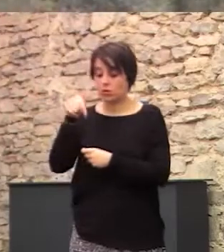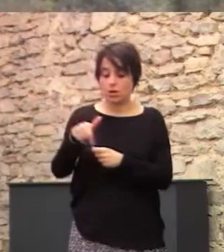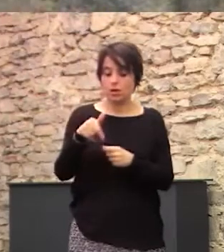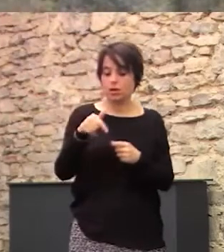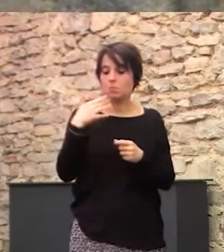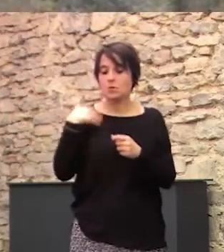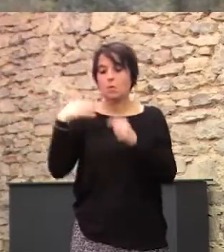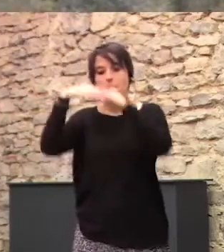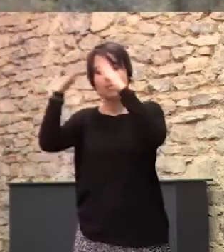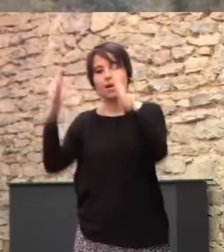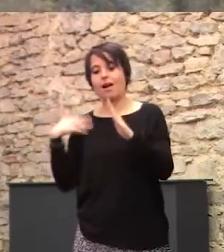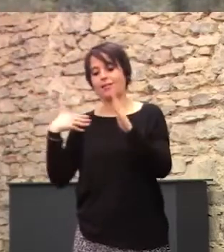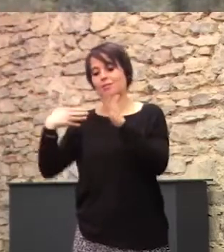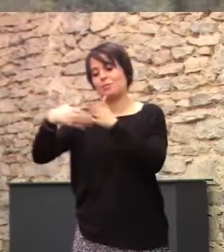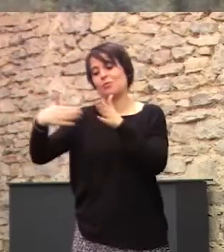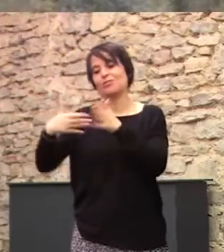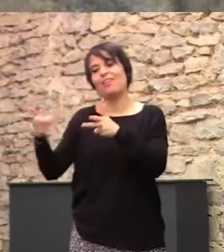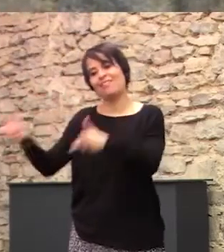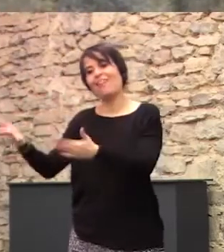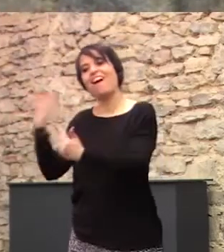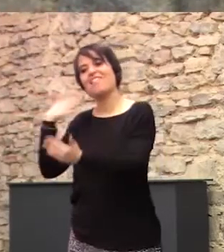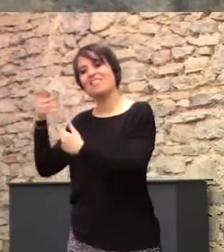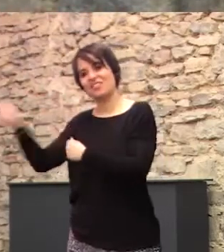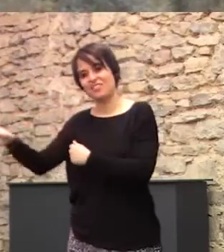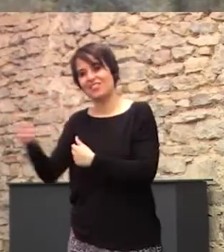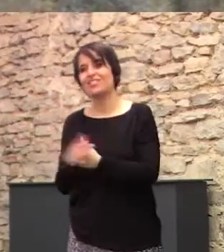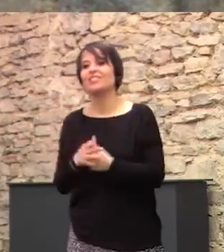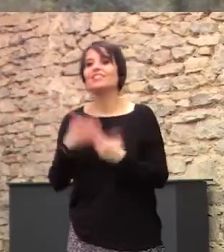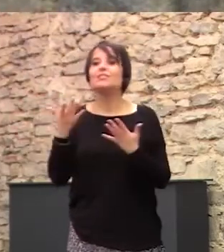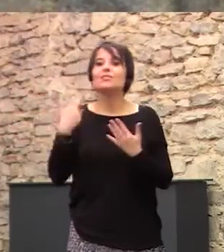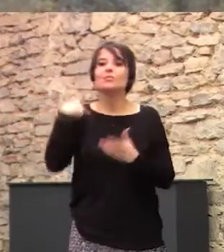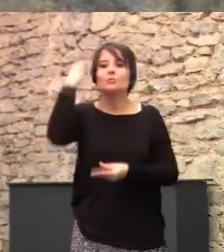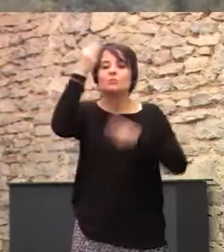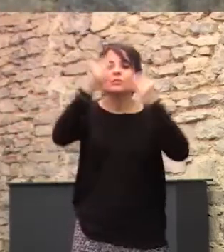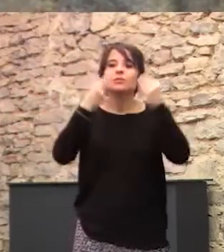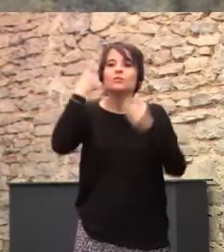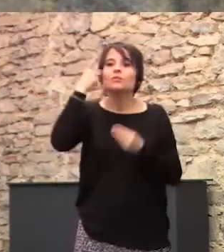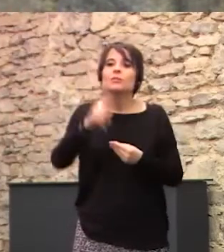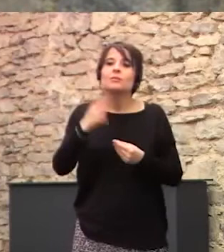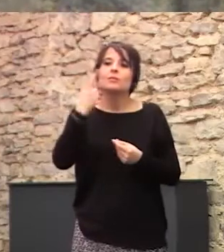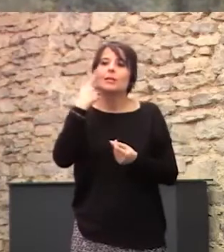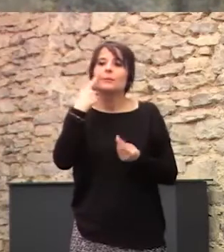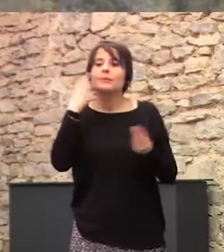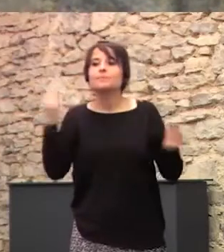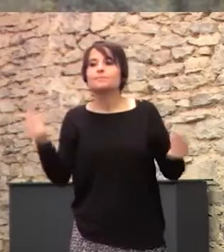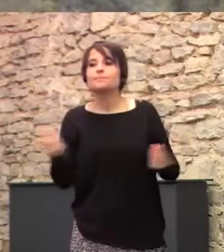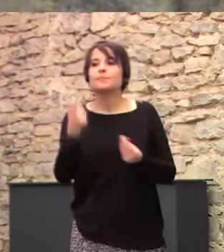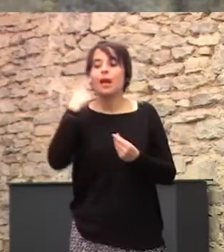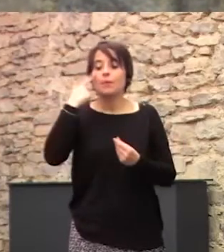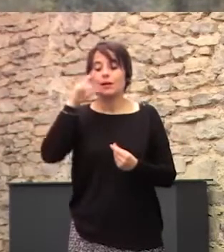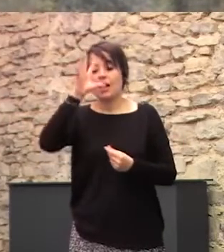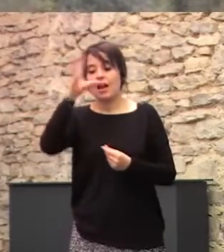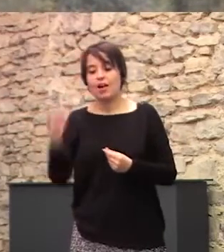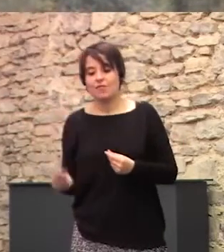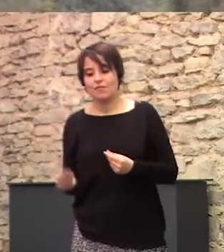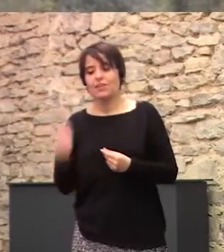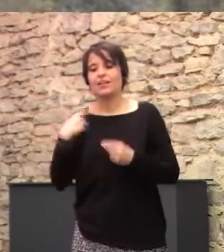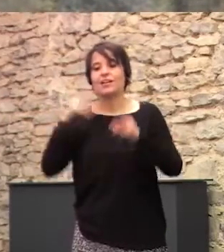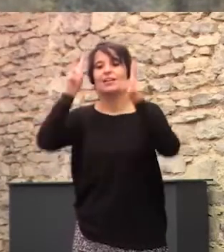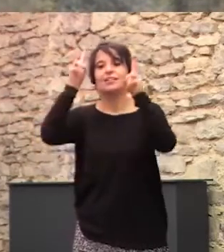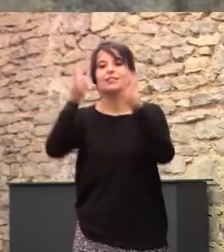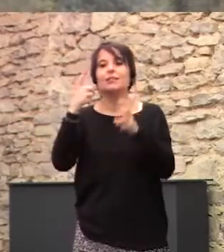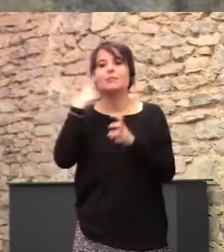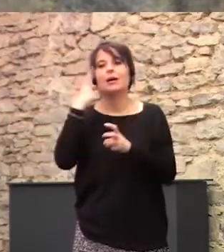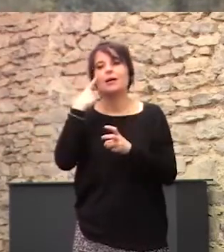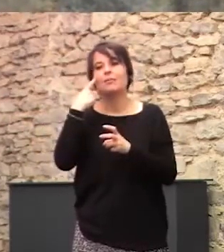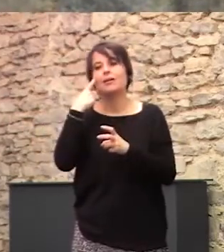alguien, pero ahí están ellas. Entonces, yo creo que también, como en África entendemos mucho el tema de